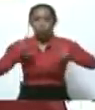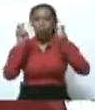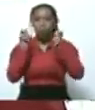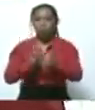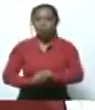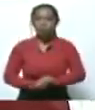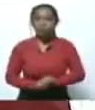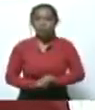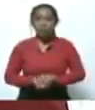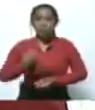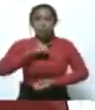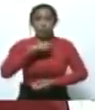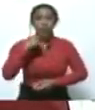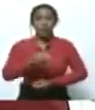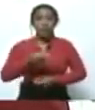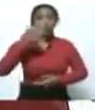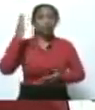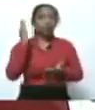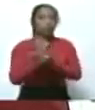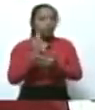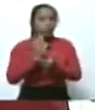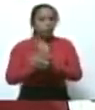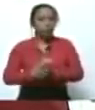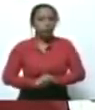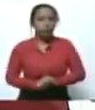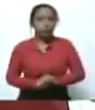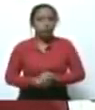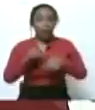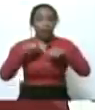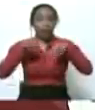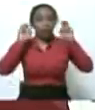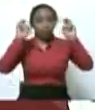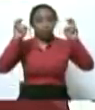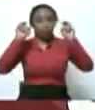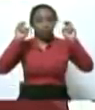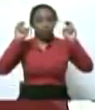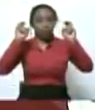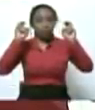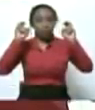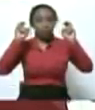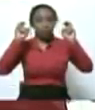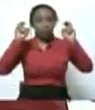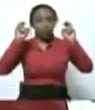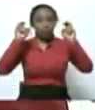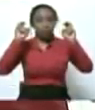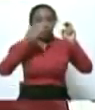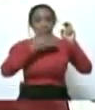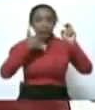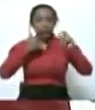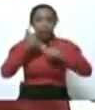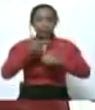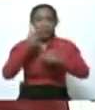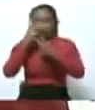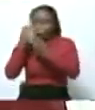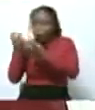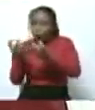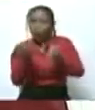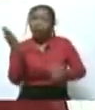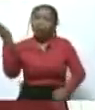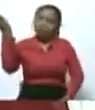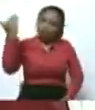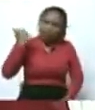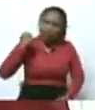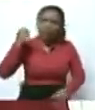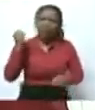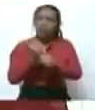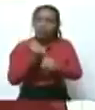Nosotros decimos siempre, en estos casos, o mejor dicho, hacemos la invitación, véngase a trabajar por